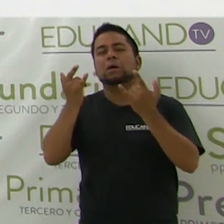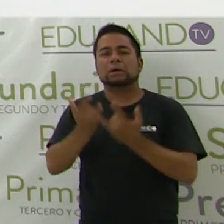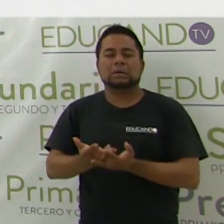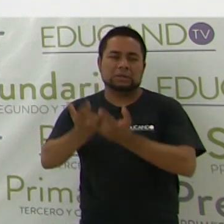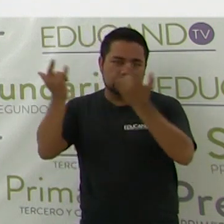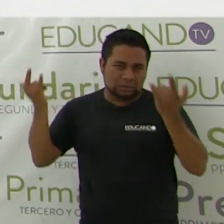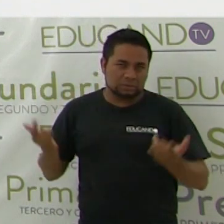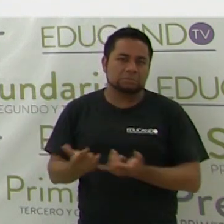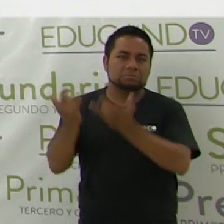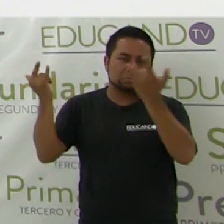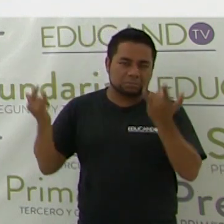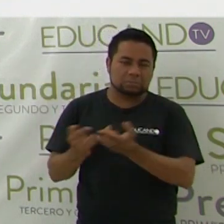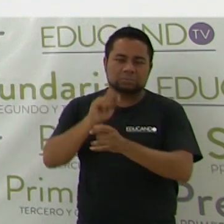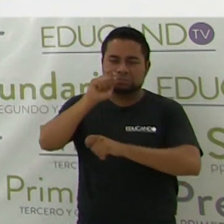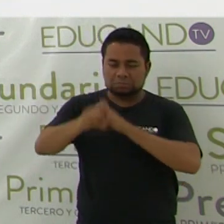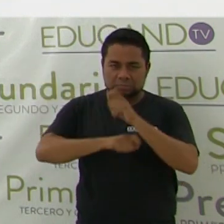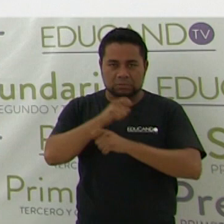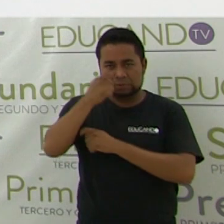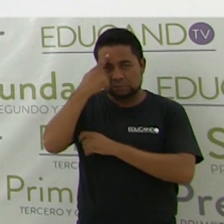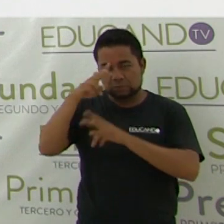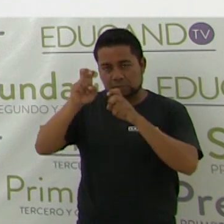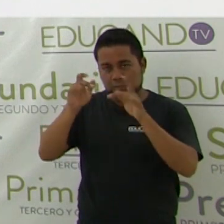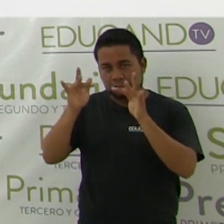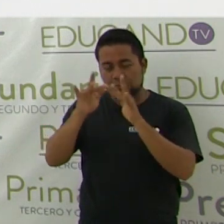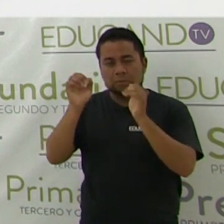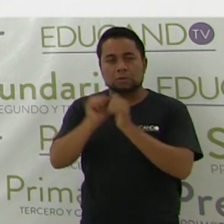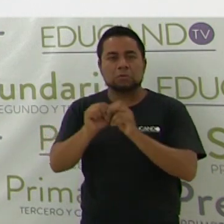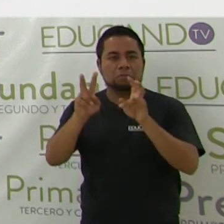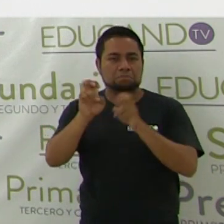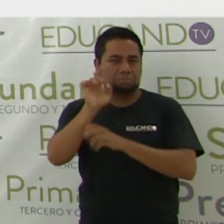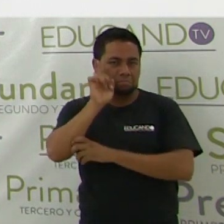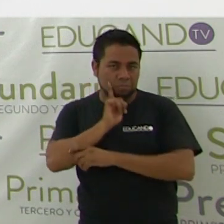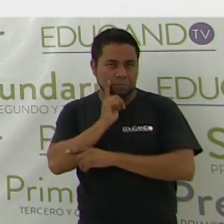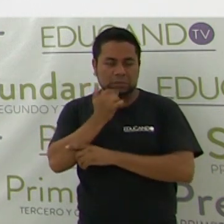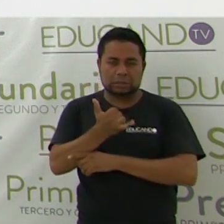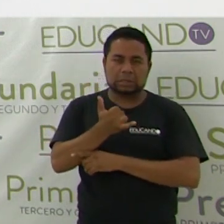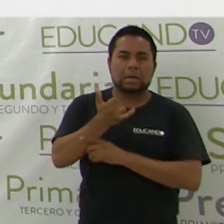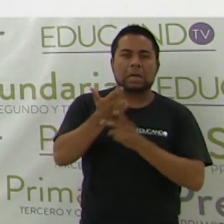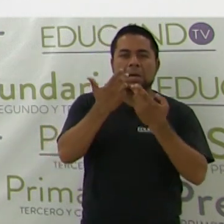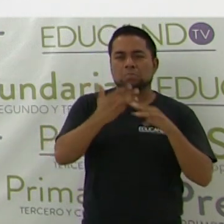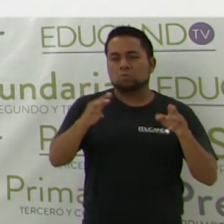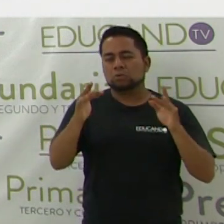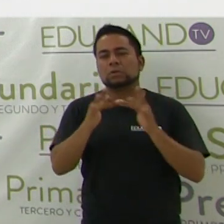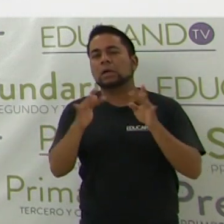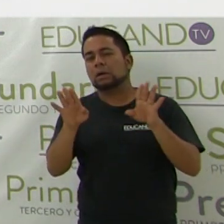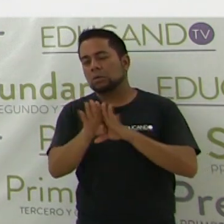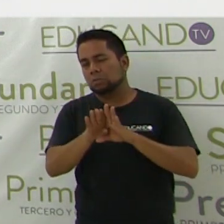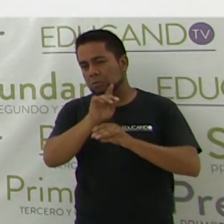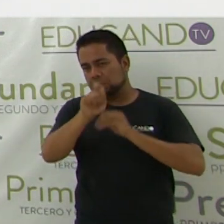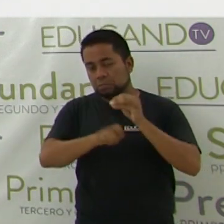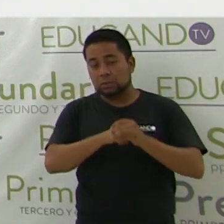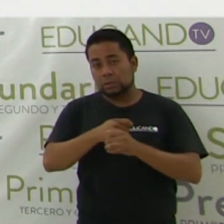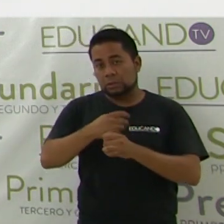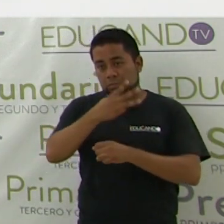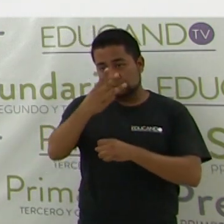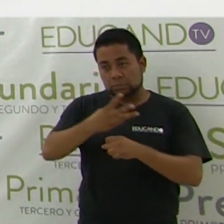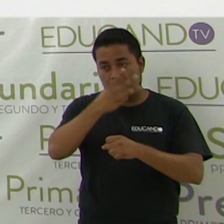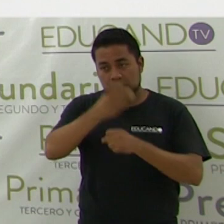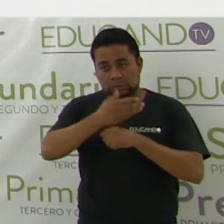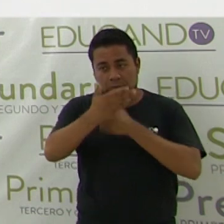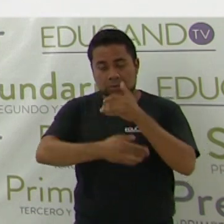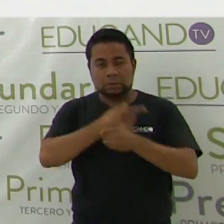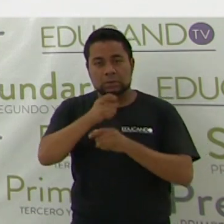históricamente están relacionados con la mujer y la música. Muy bien, y entonces el tercero es